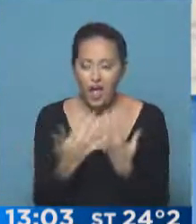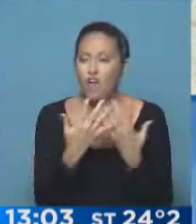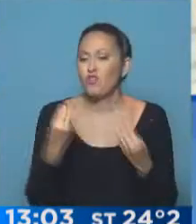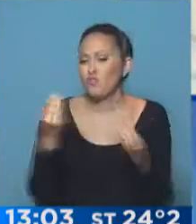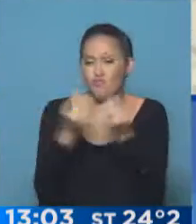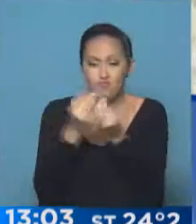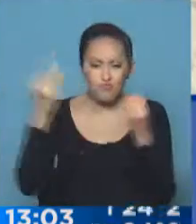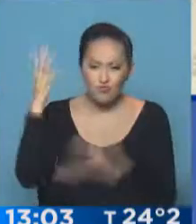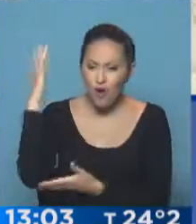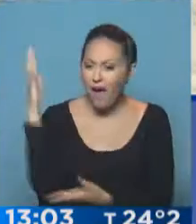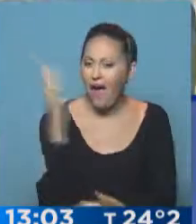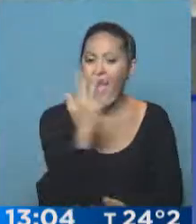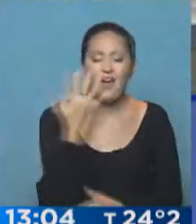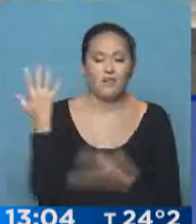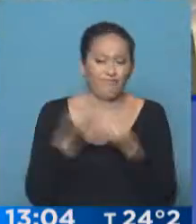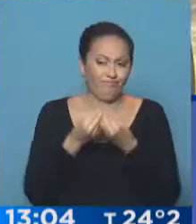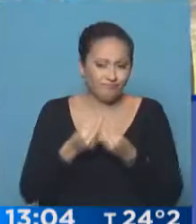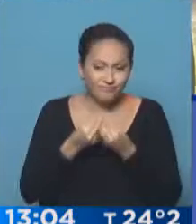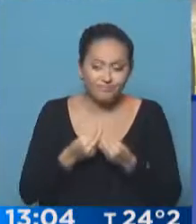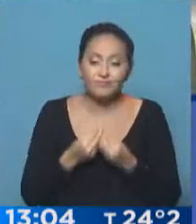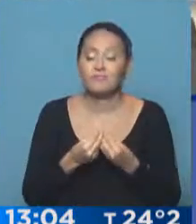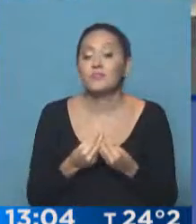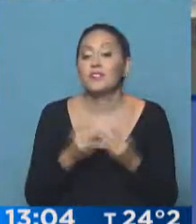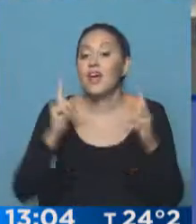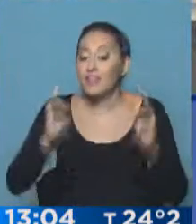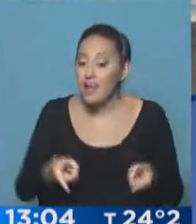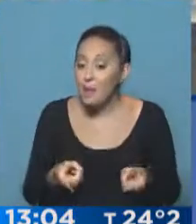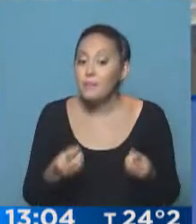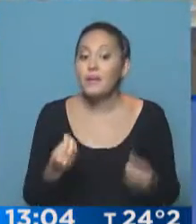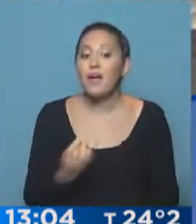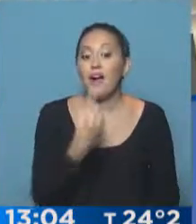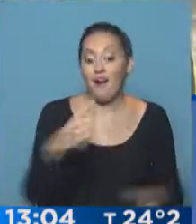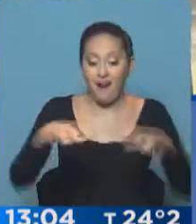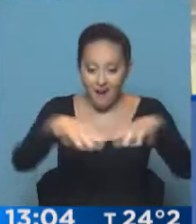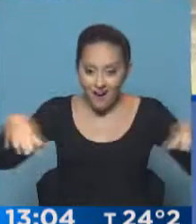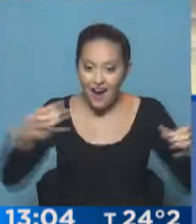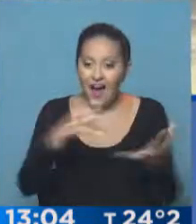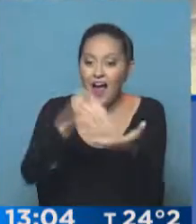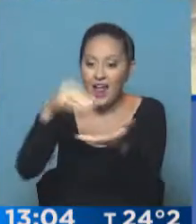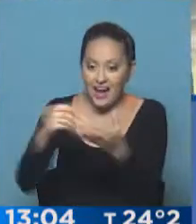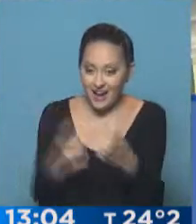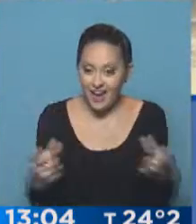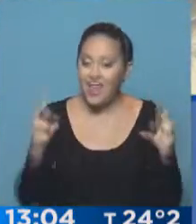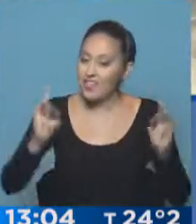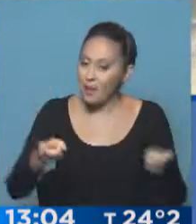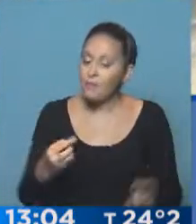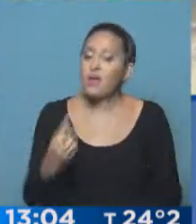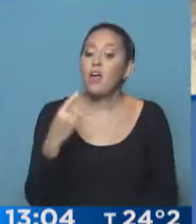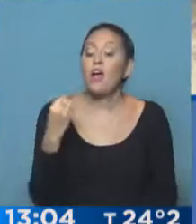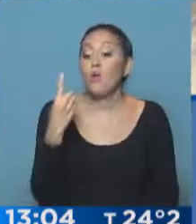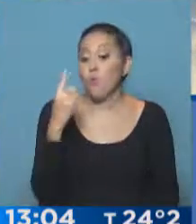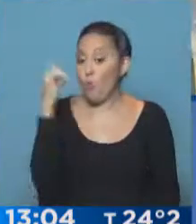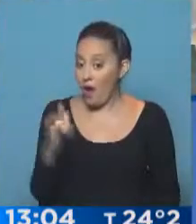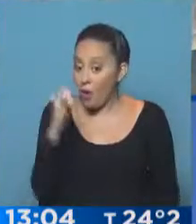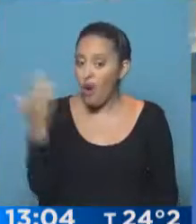arboledas añosas centenarias y también claro cada uno de los canteros es muy importante es una palabra que es muy graciosa que ahora